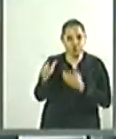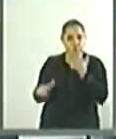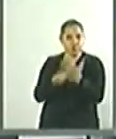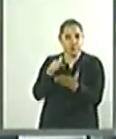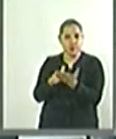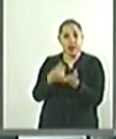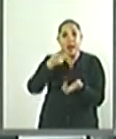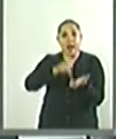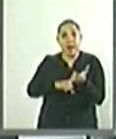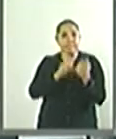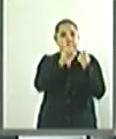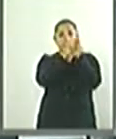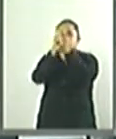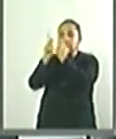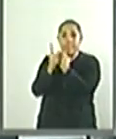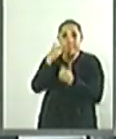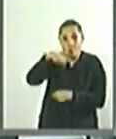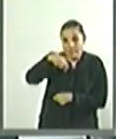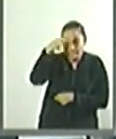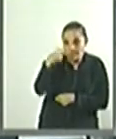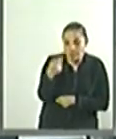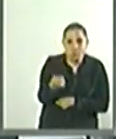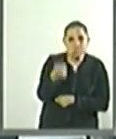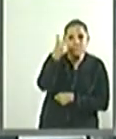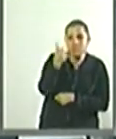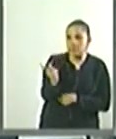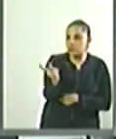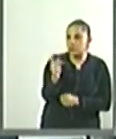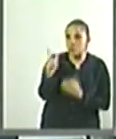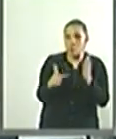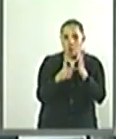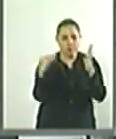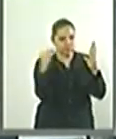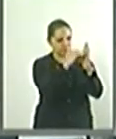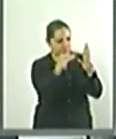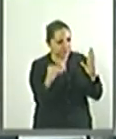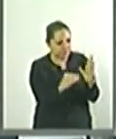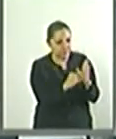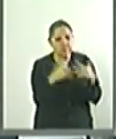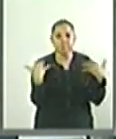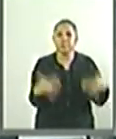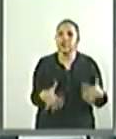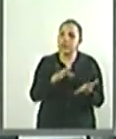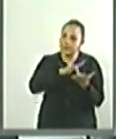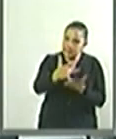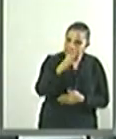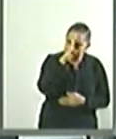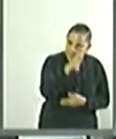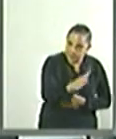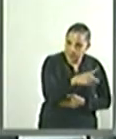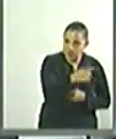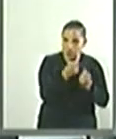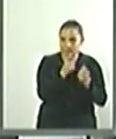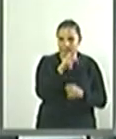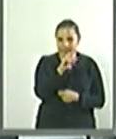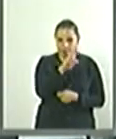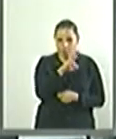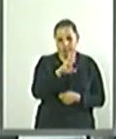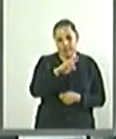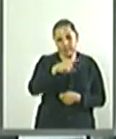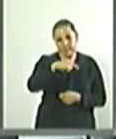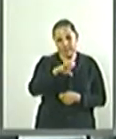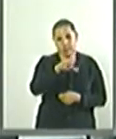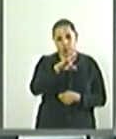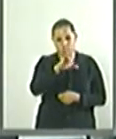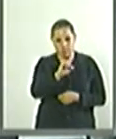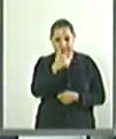geoparques mundiales en México. Agradecemos al señor rector Enrique Luis Graue, que haya estado